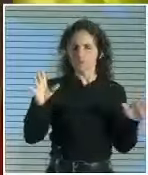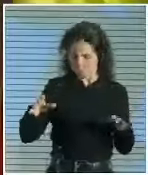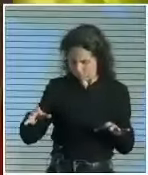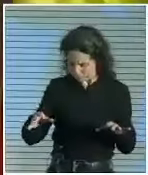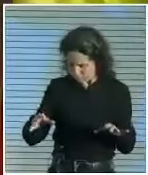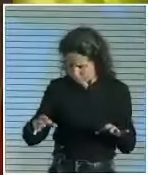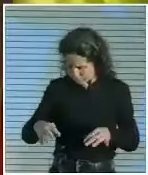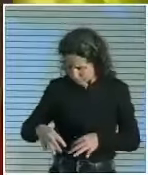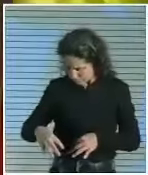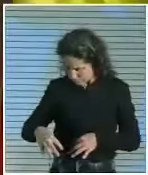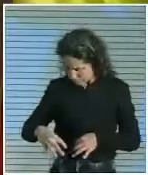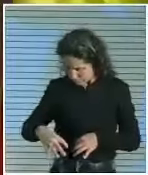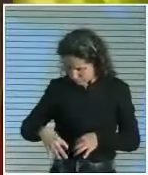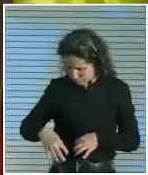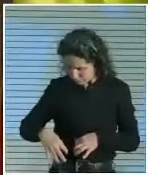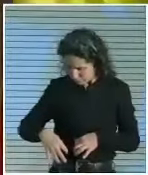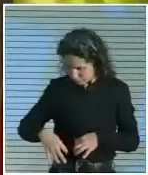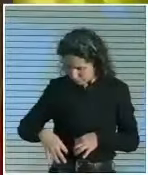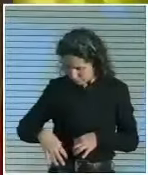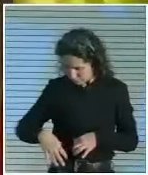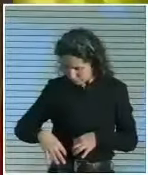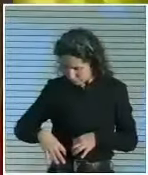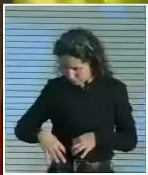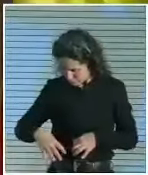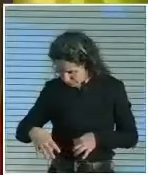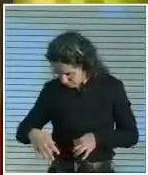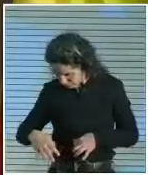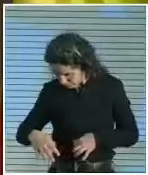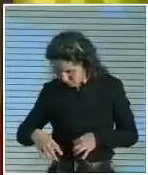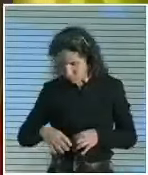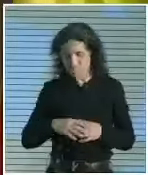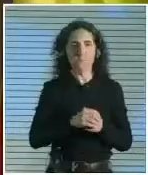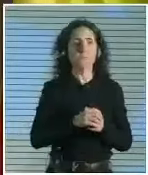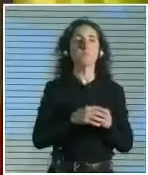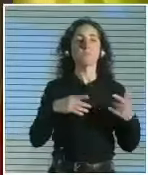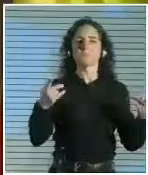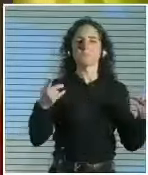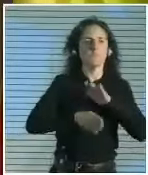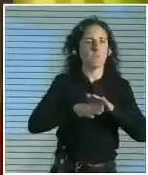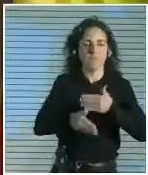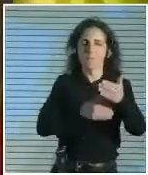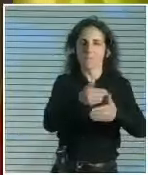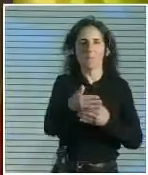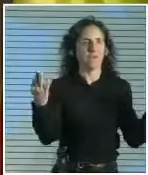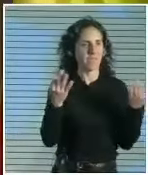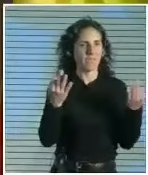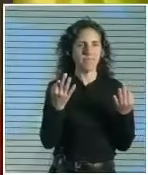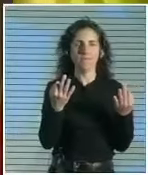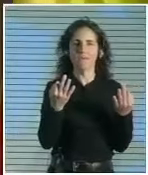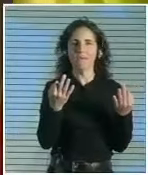advance together. We need to continue simplifying complexity, accelerating action, and of